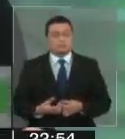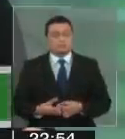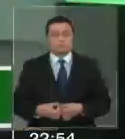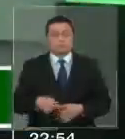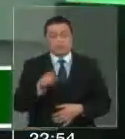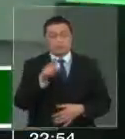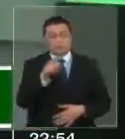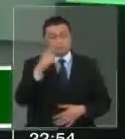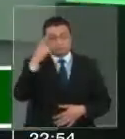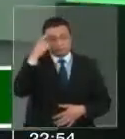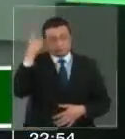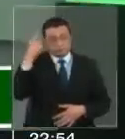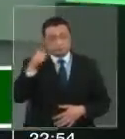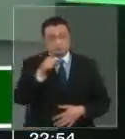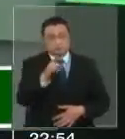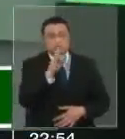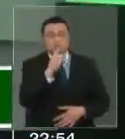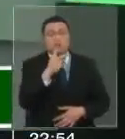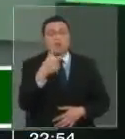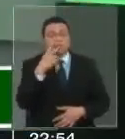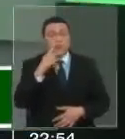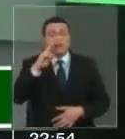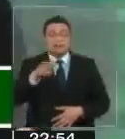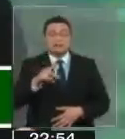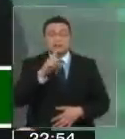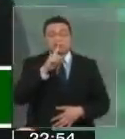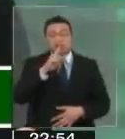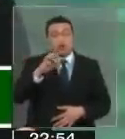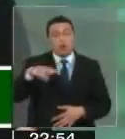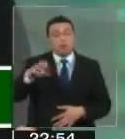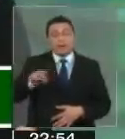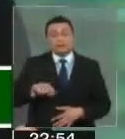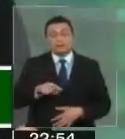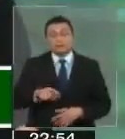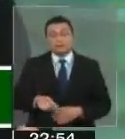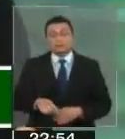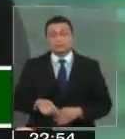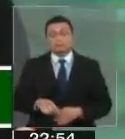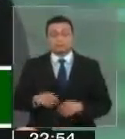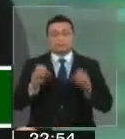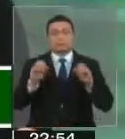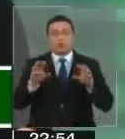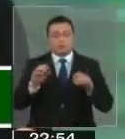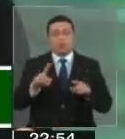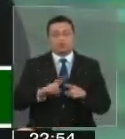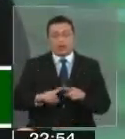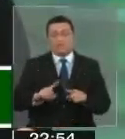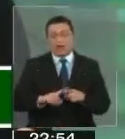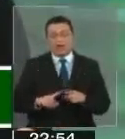¿Te imaginas tu vida sin Tomás? Ay, muchas veces.